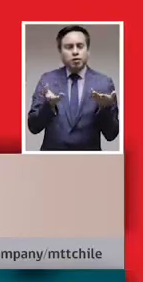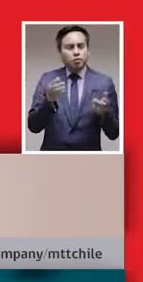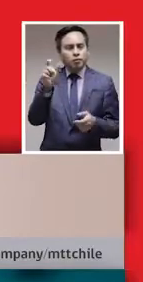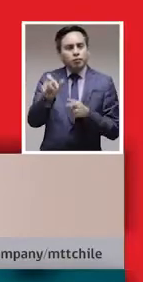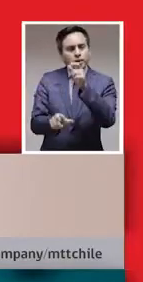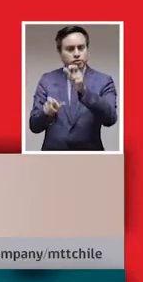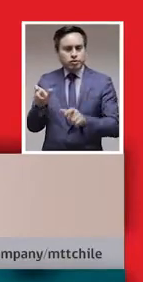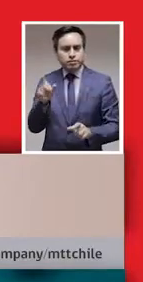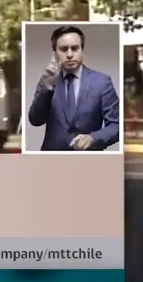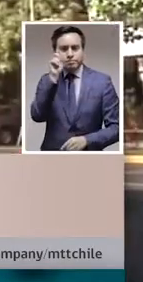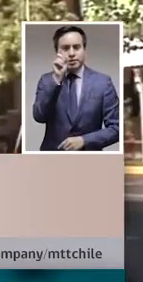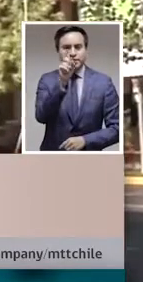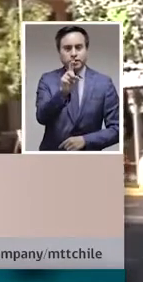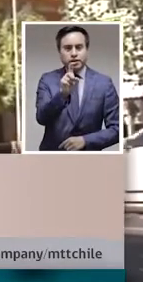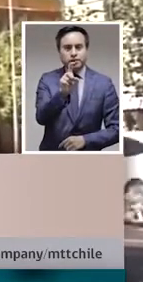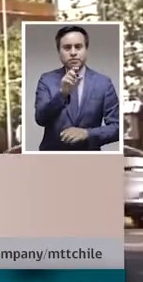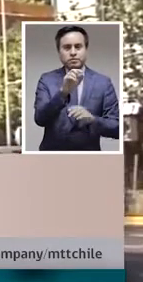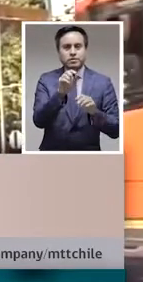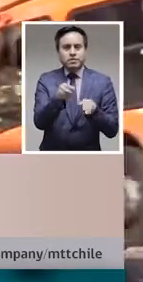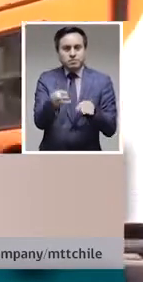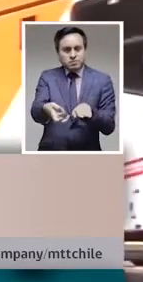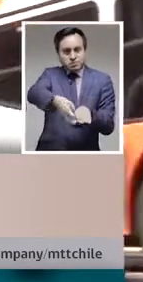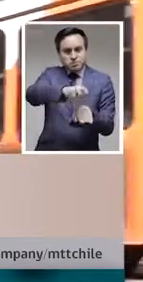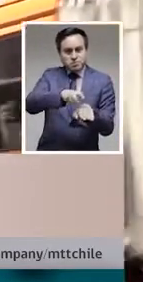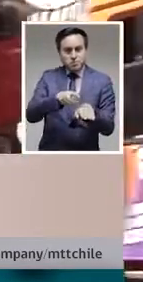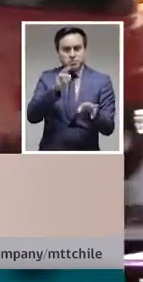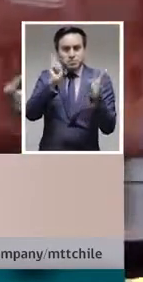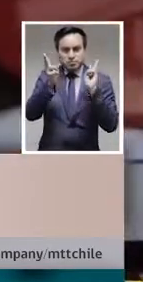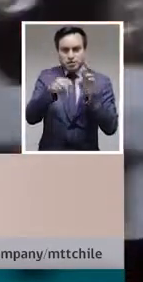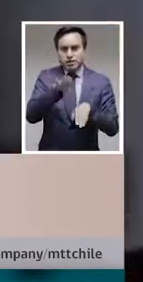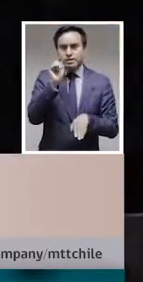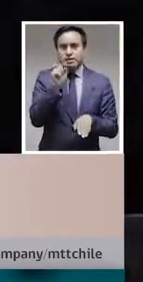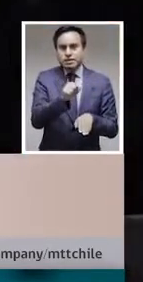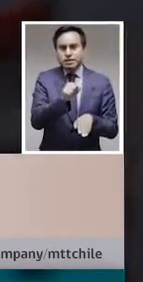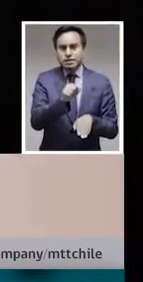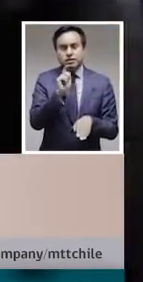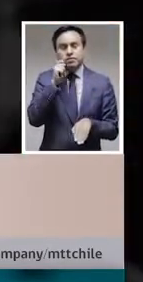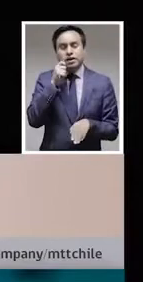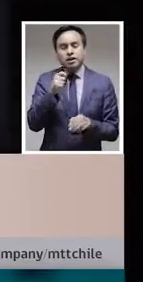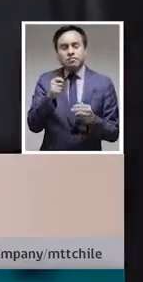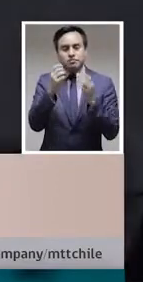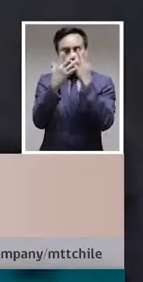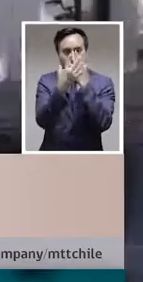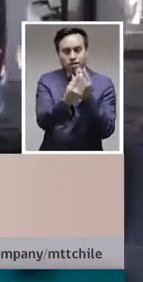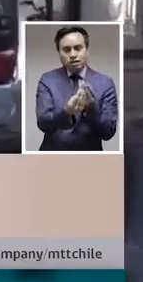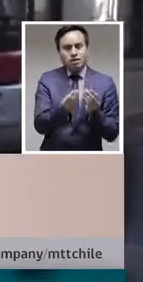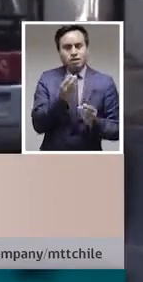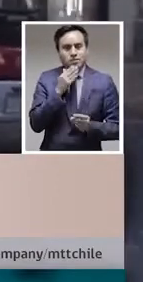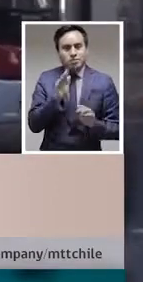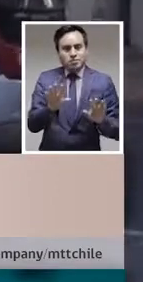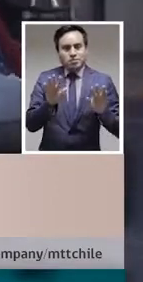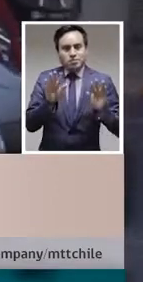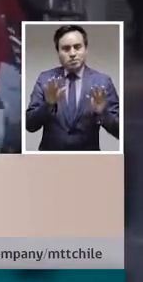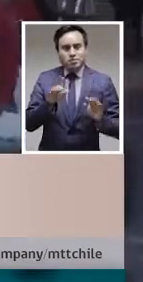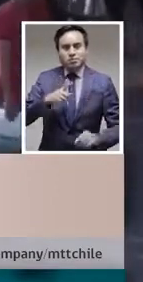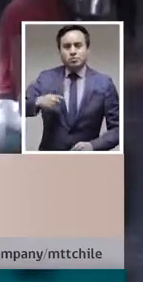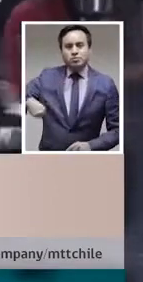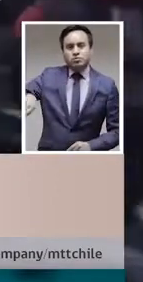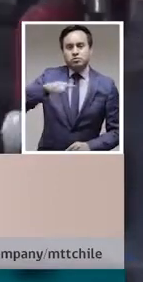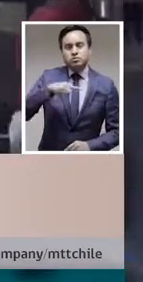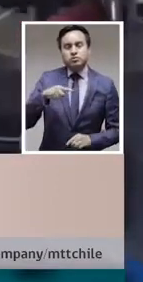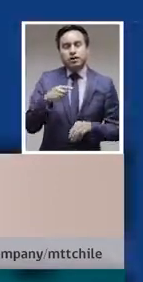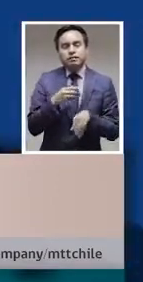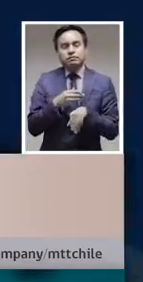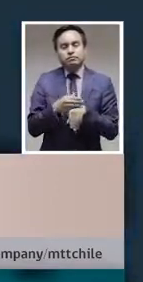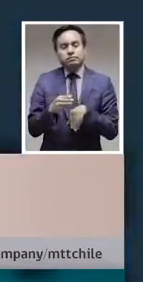las personas prefieran los modos masivos? Haciéndolos mucho más atractivos. Nosotros nos habíamos quedado